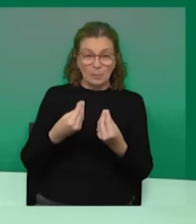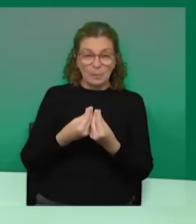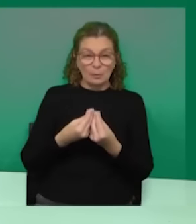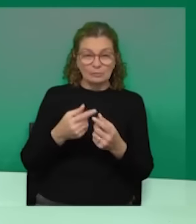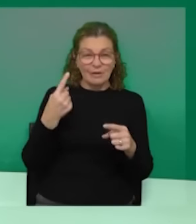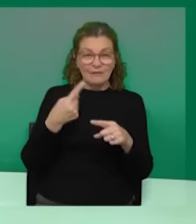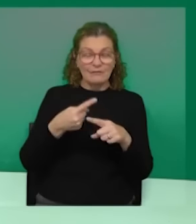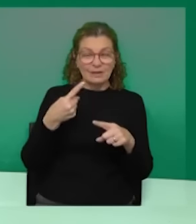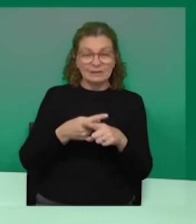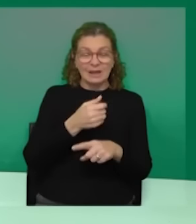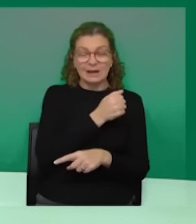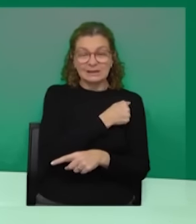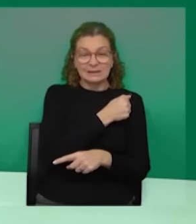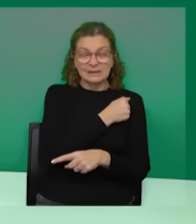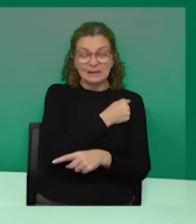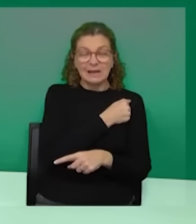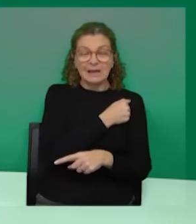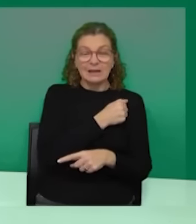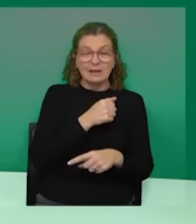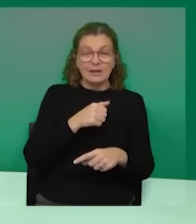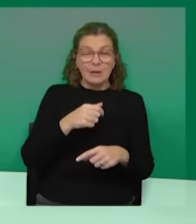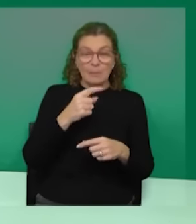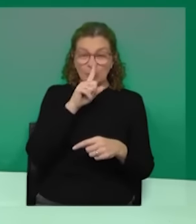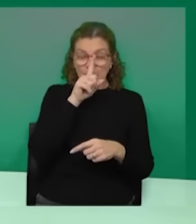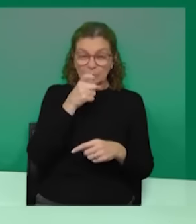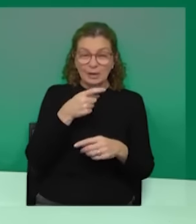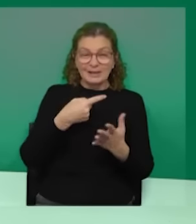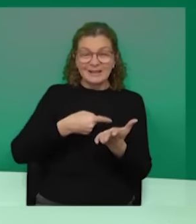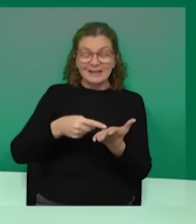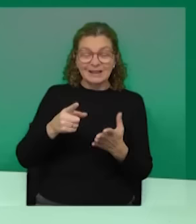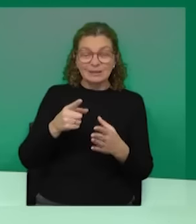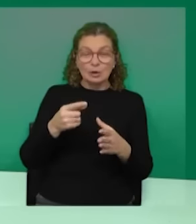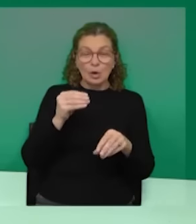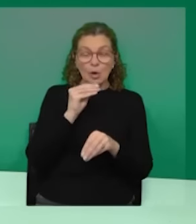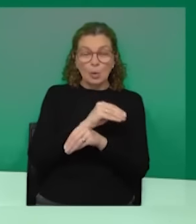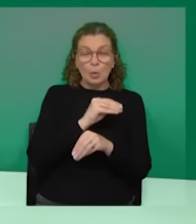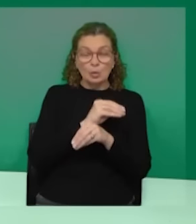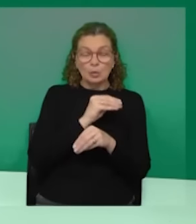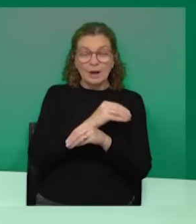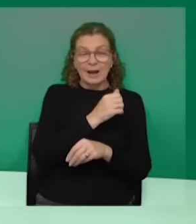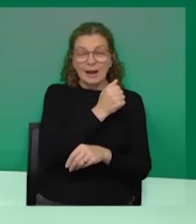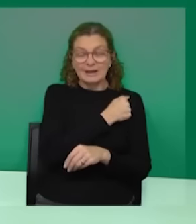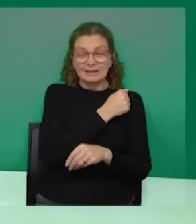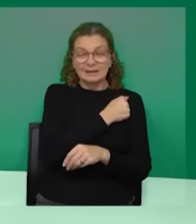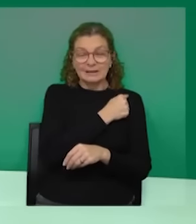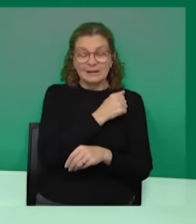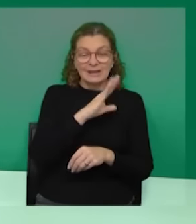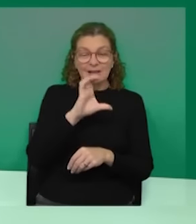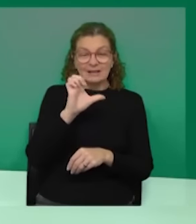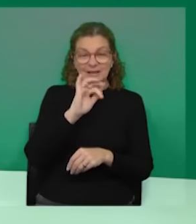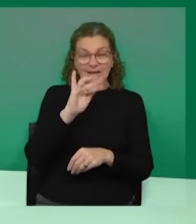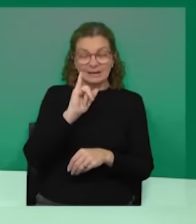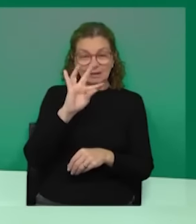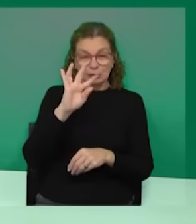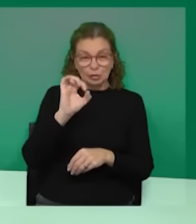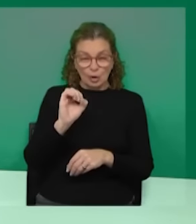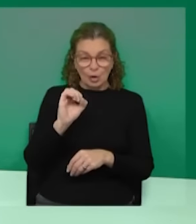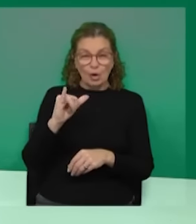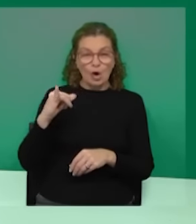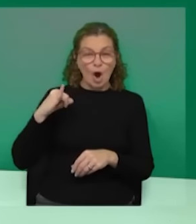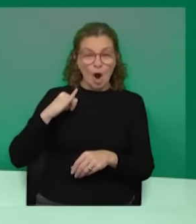esta jornada en Montevideo se inauguró el centro cultural casa natal artigas en serrito y Colón sobre